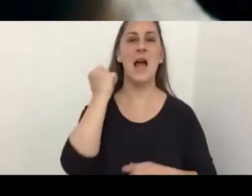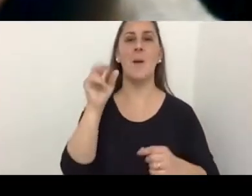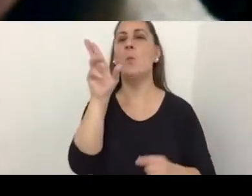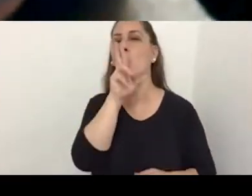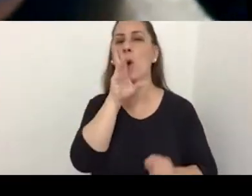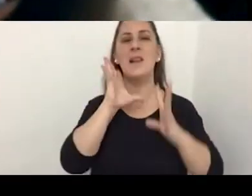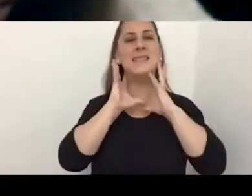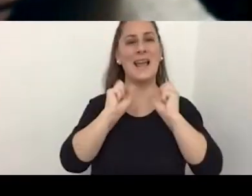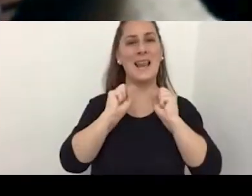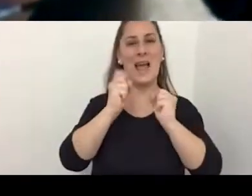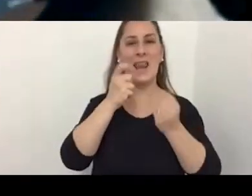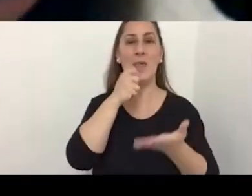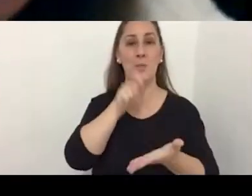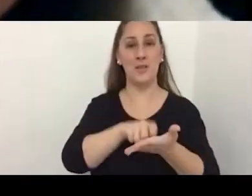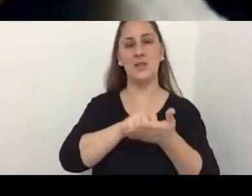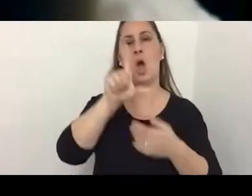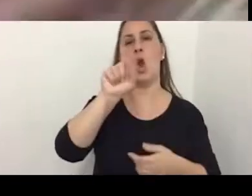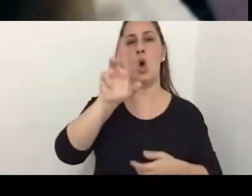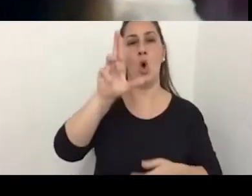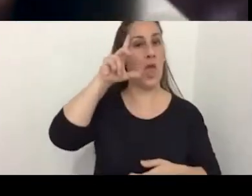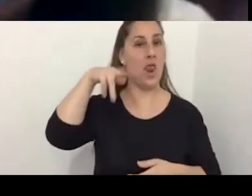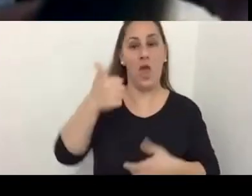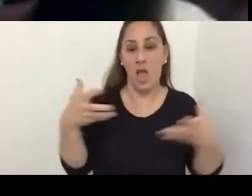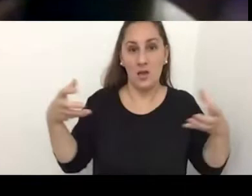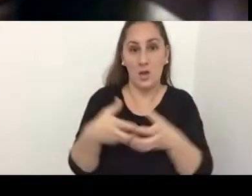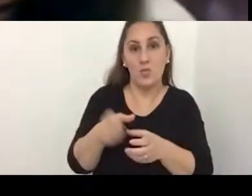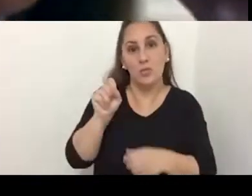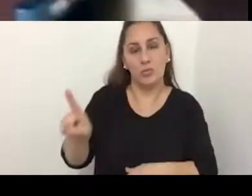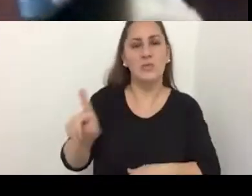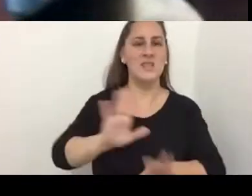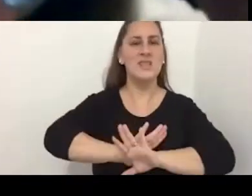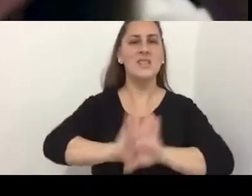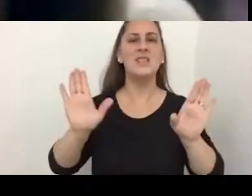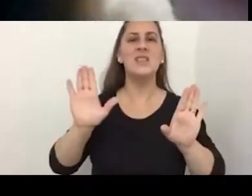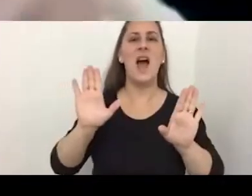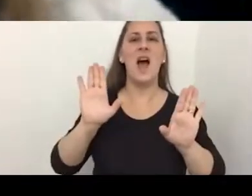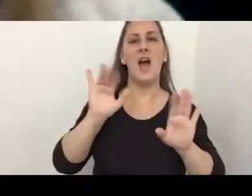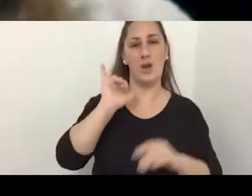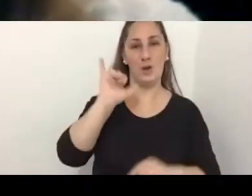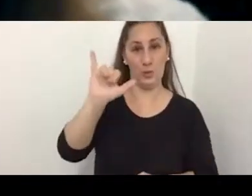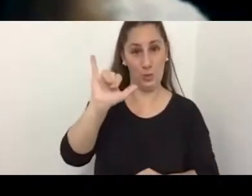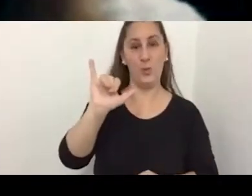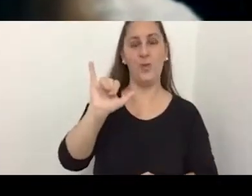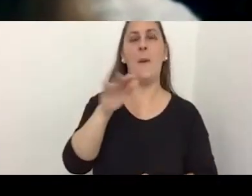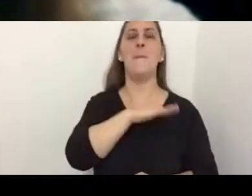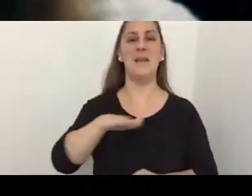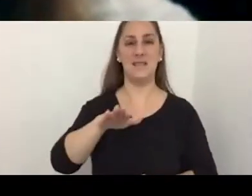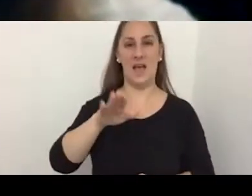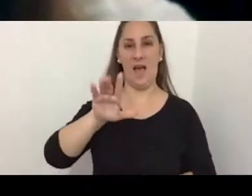prensa, Lorena y equipo han subido a nuestro canal de la mesa de YouTube